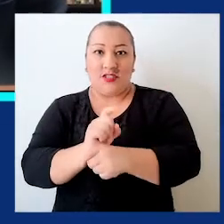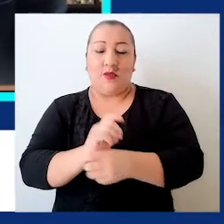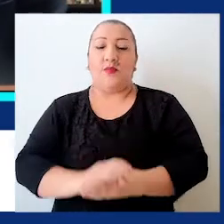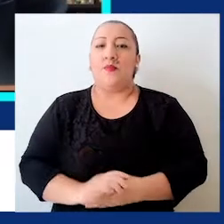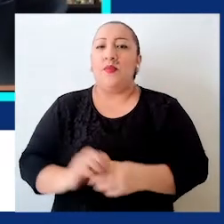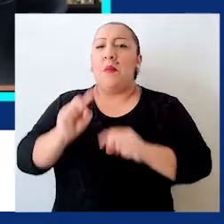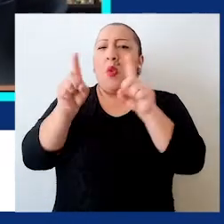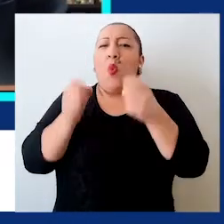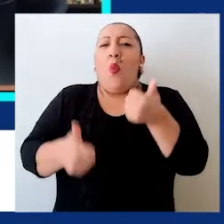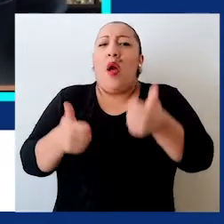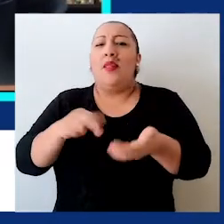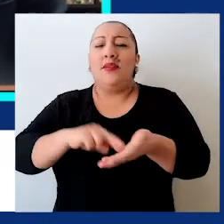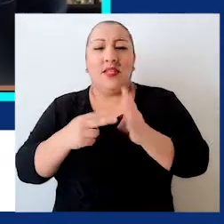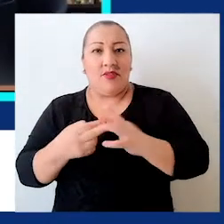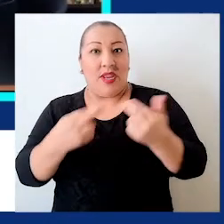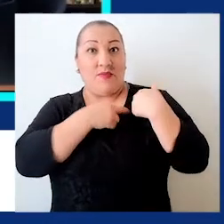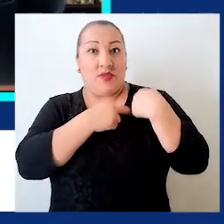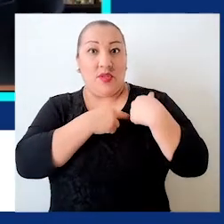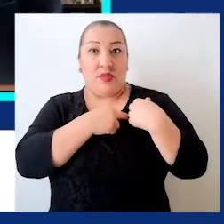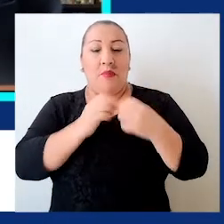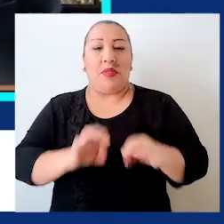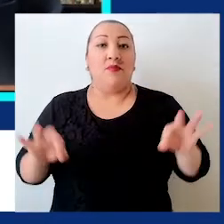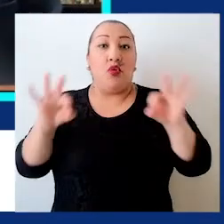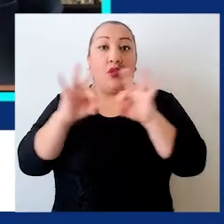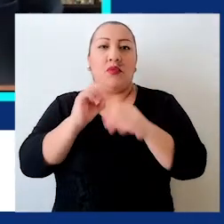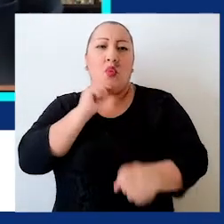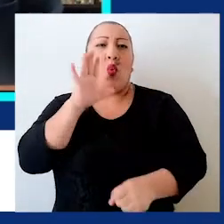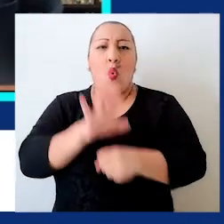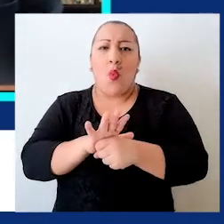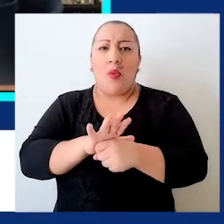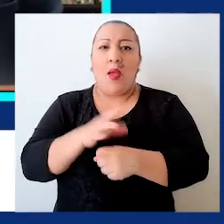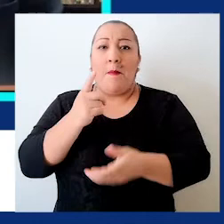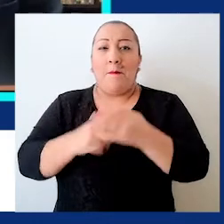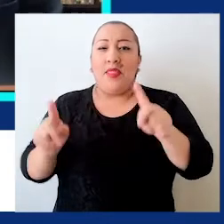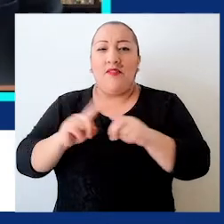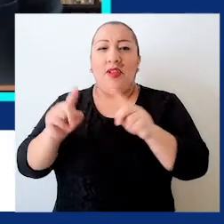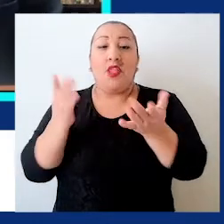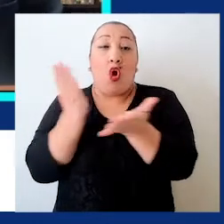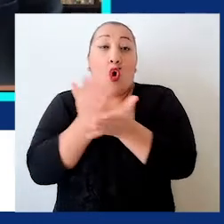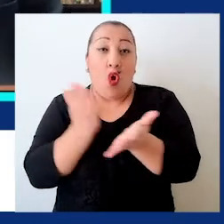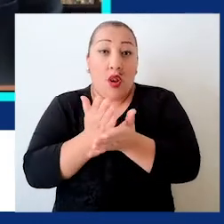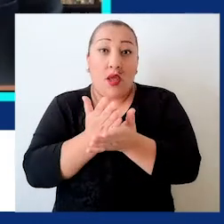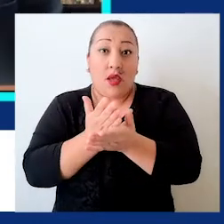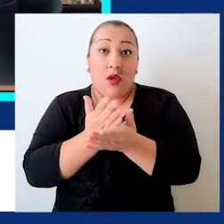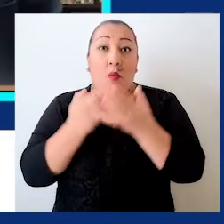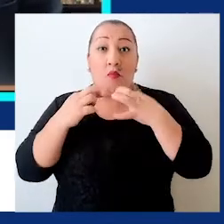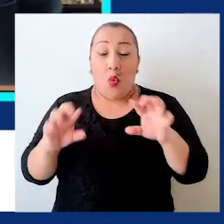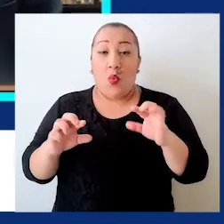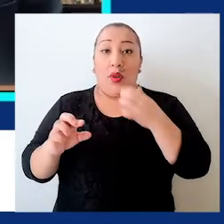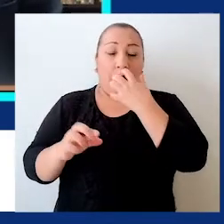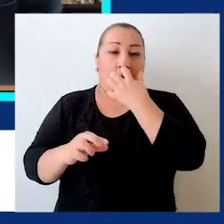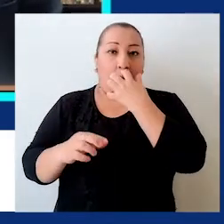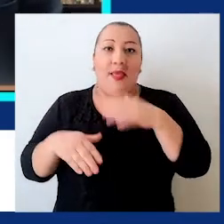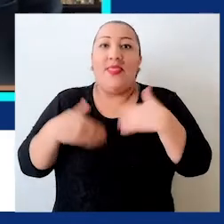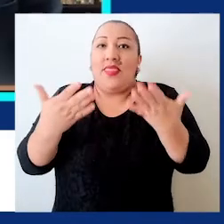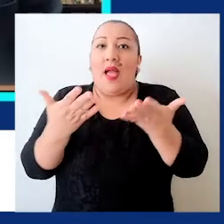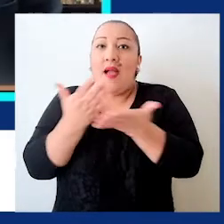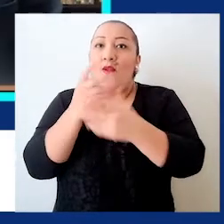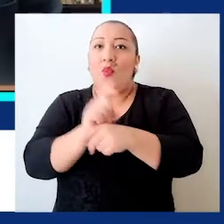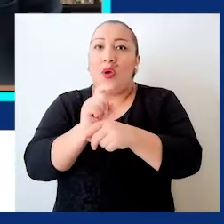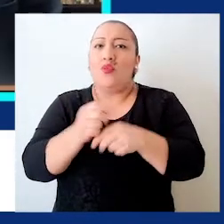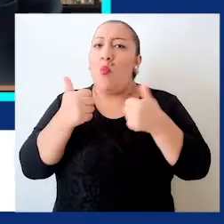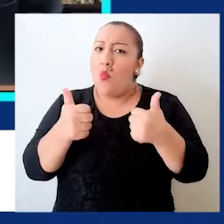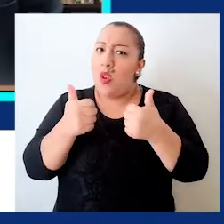¿Cuáles son las responsabilidades y deberes que deben cumplirse para que las instituciones educativas públicas brinden una educación